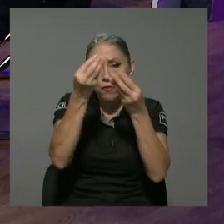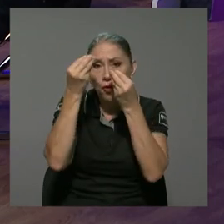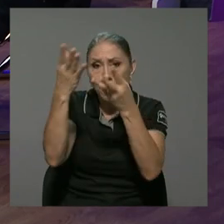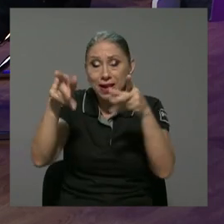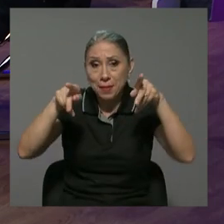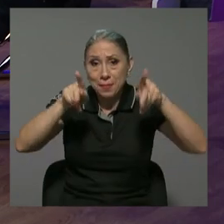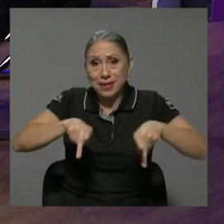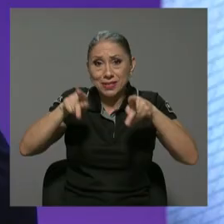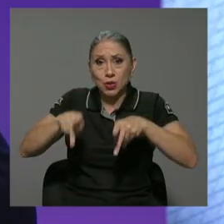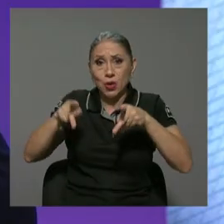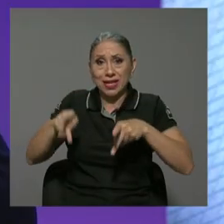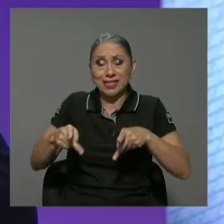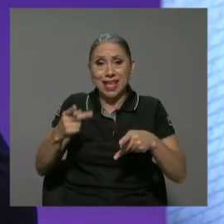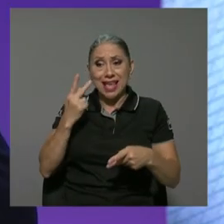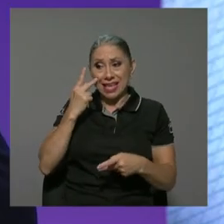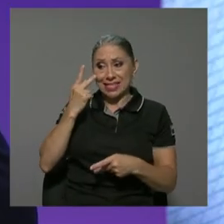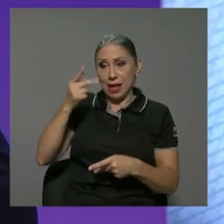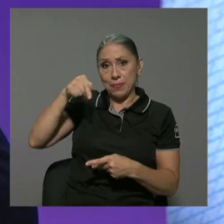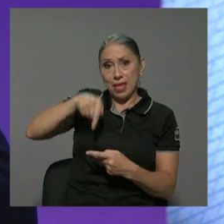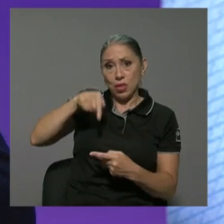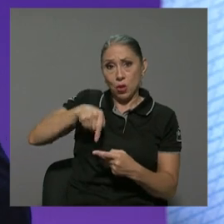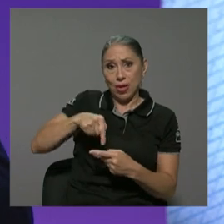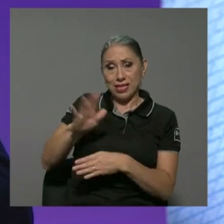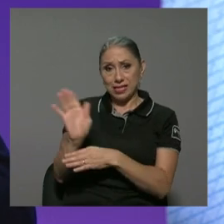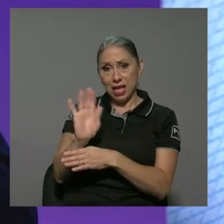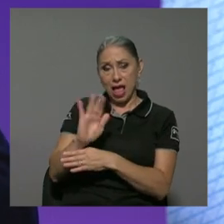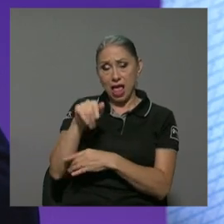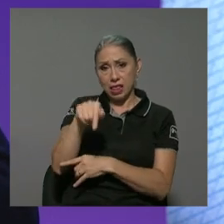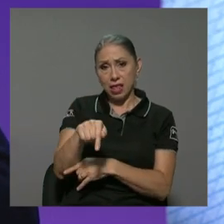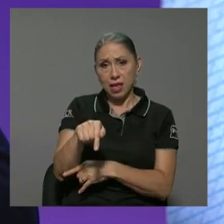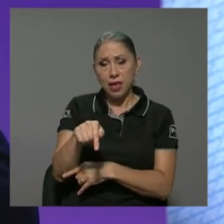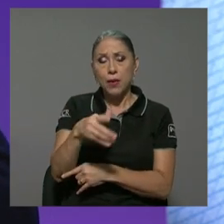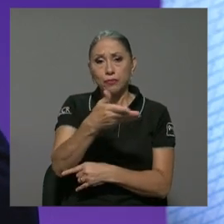observando esta mañana en esta transmisión para